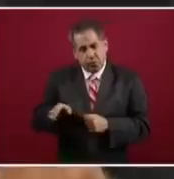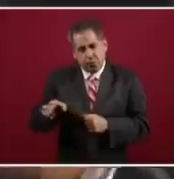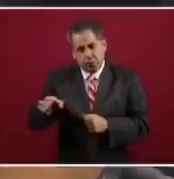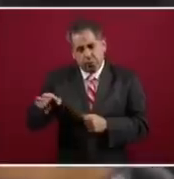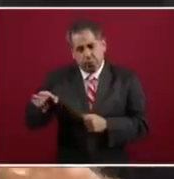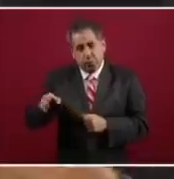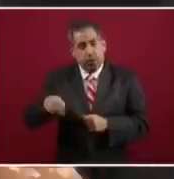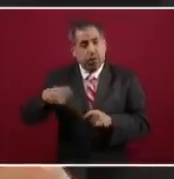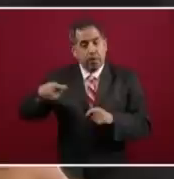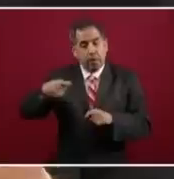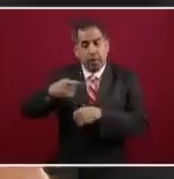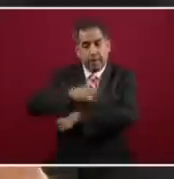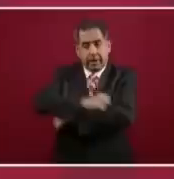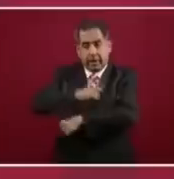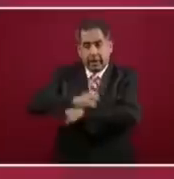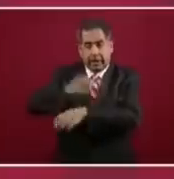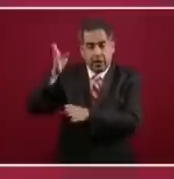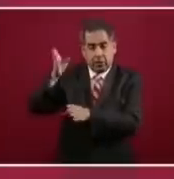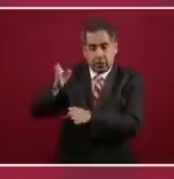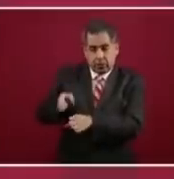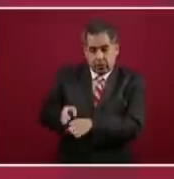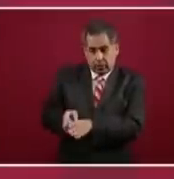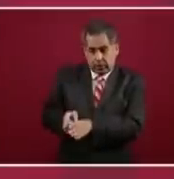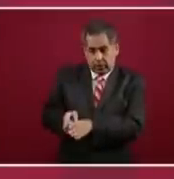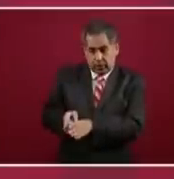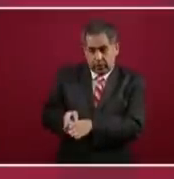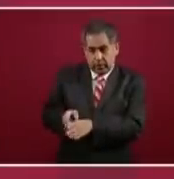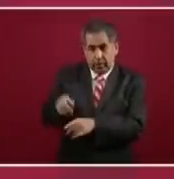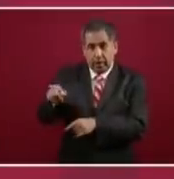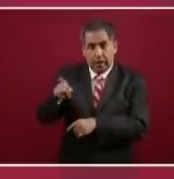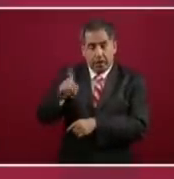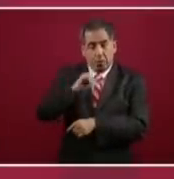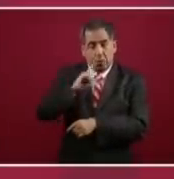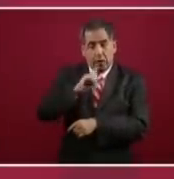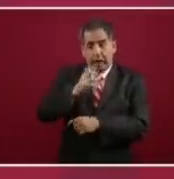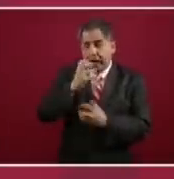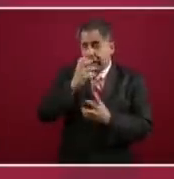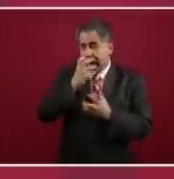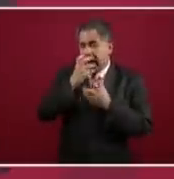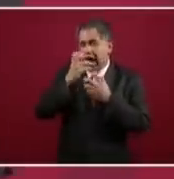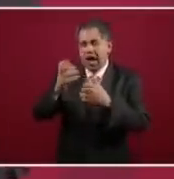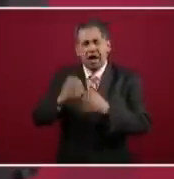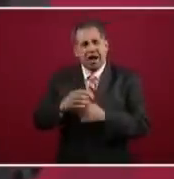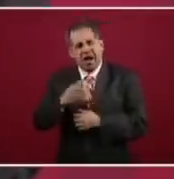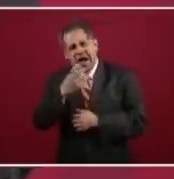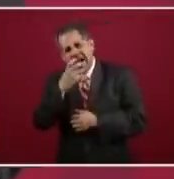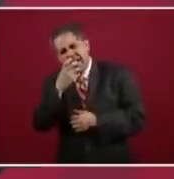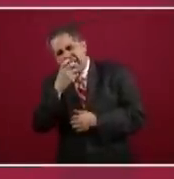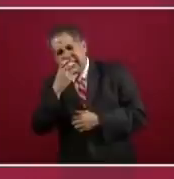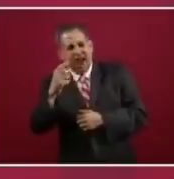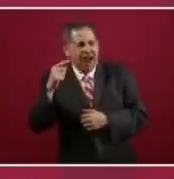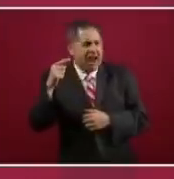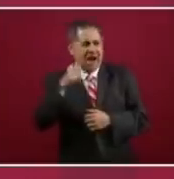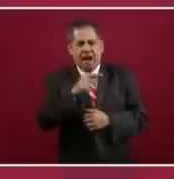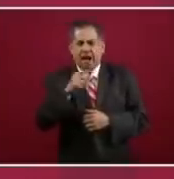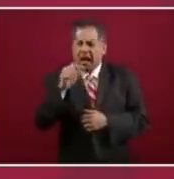y baje el vidrio y gritan andrés manuel